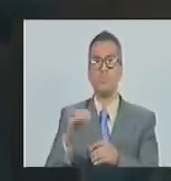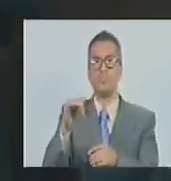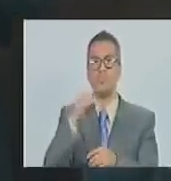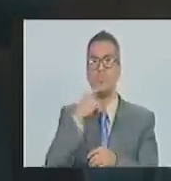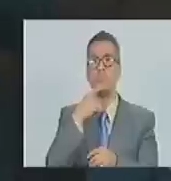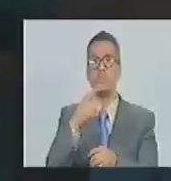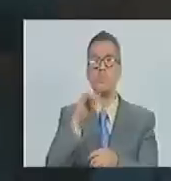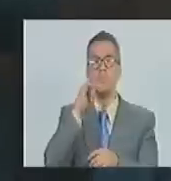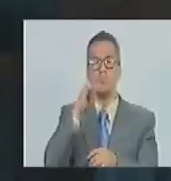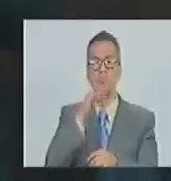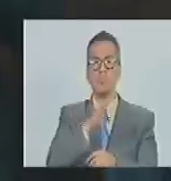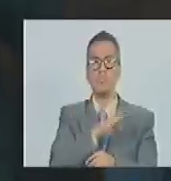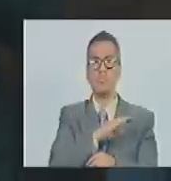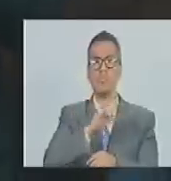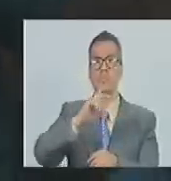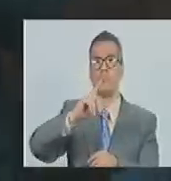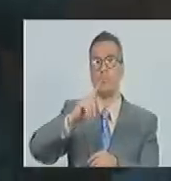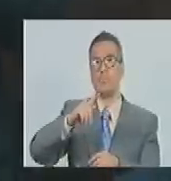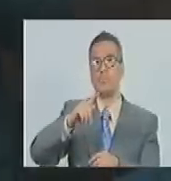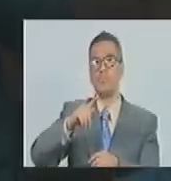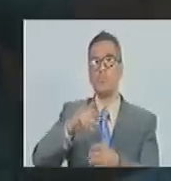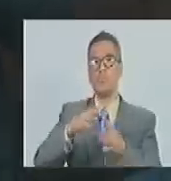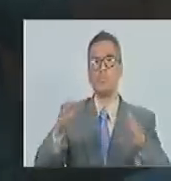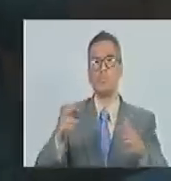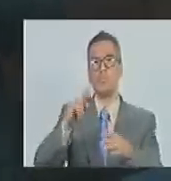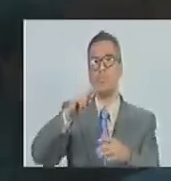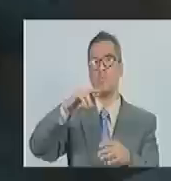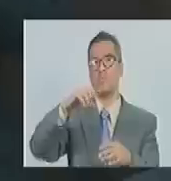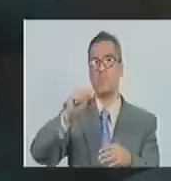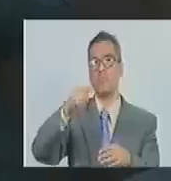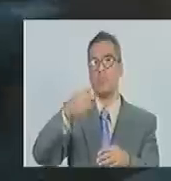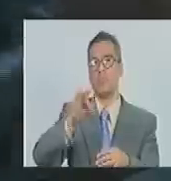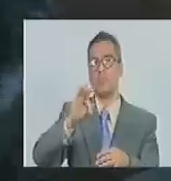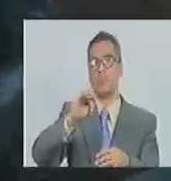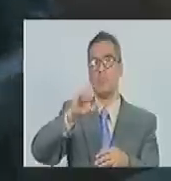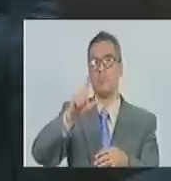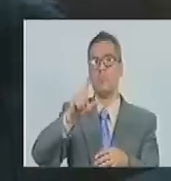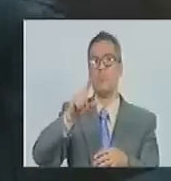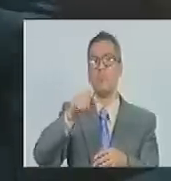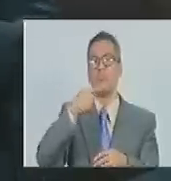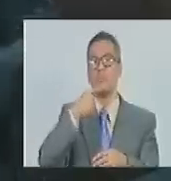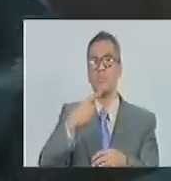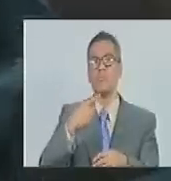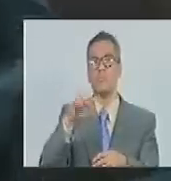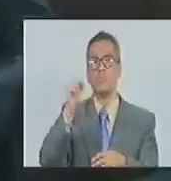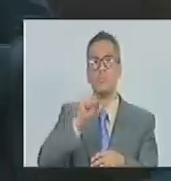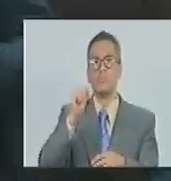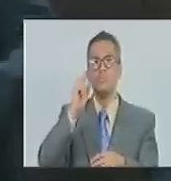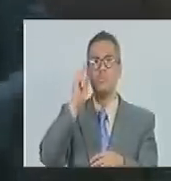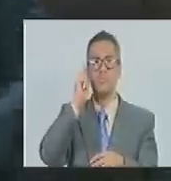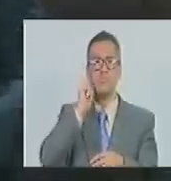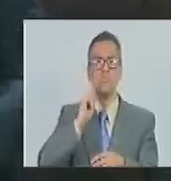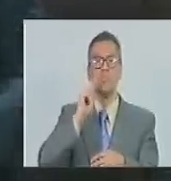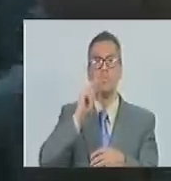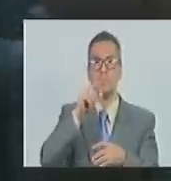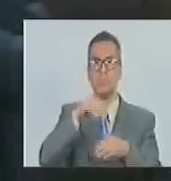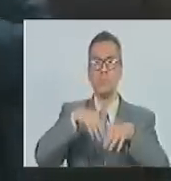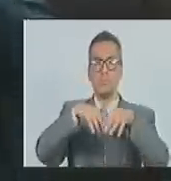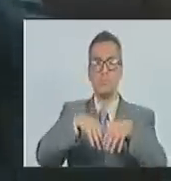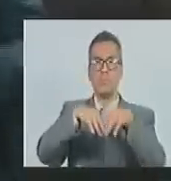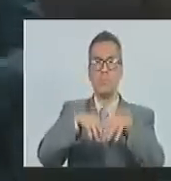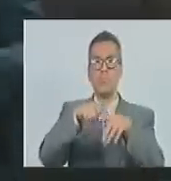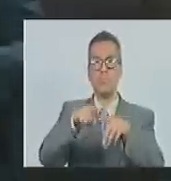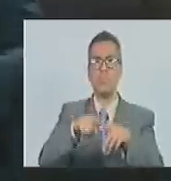le da el prócer Zuliano Rafael Urdaneta, donde indica: Simón, las tropas